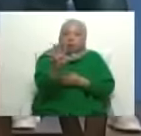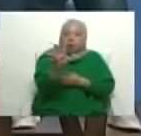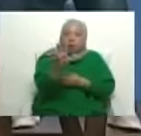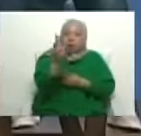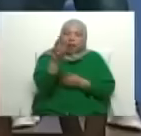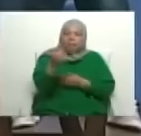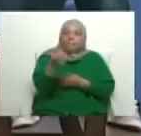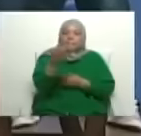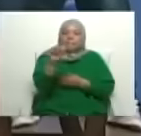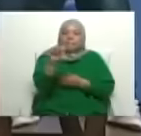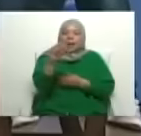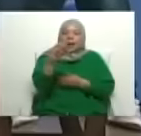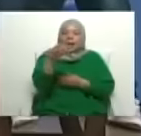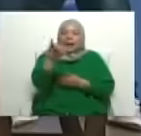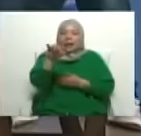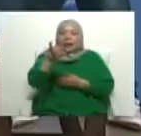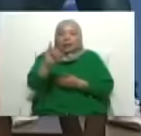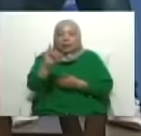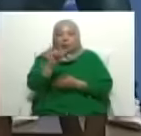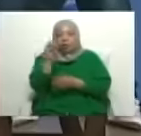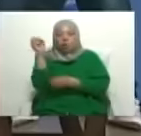Una confluencia de los ejércitos de Argentina,